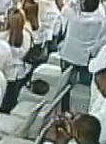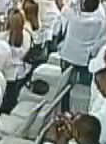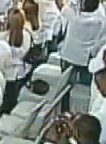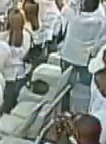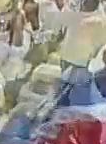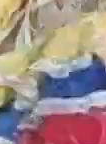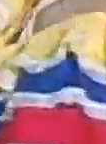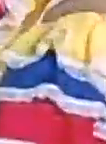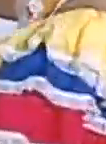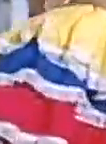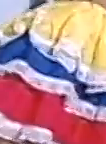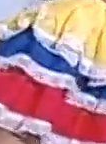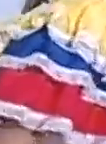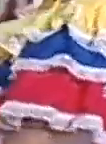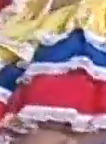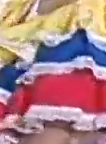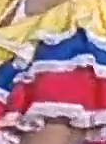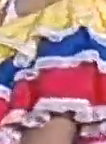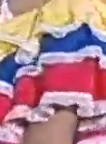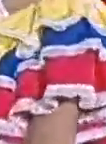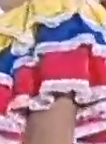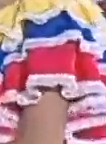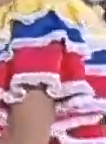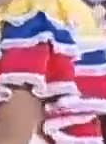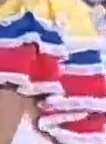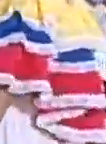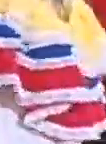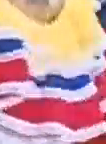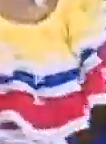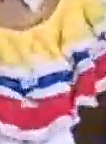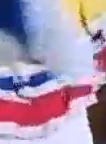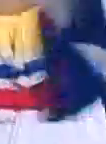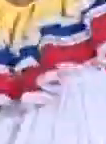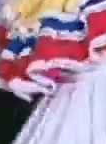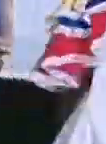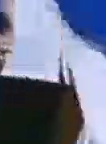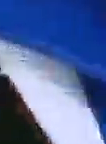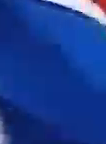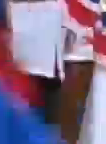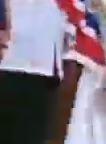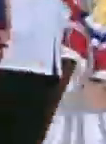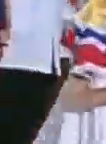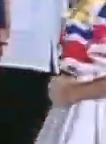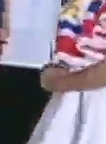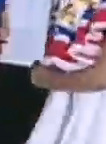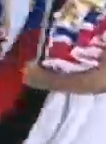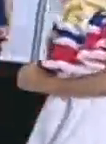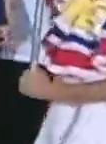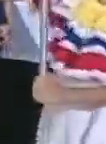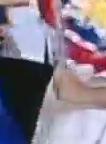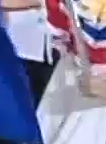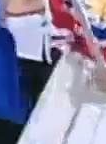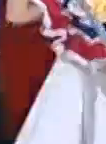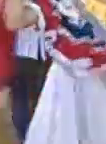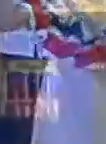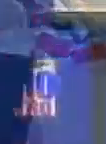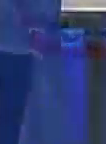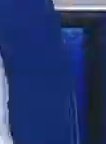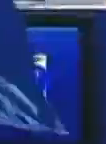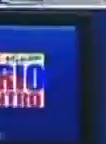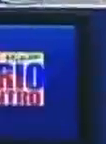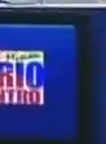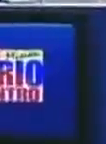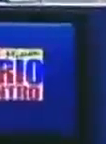la atención preventiva y gratuita en las comunidades más apartadas de nuestro país. Y hay que destacar como uno de